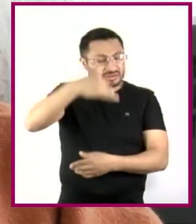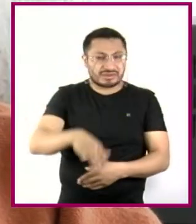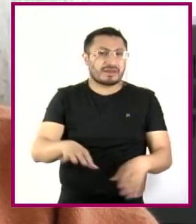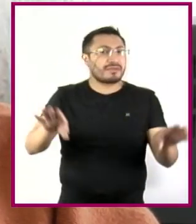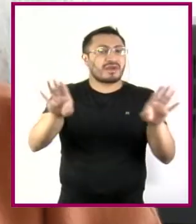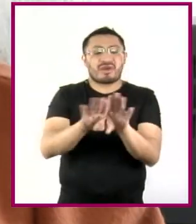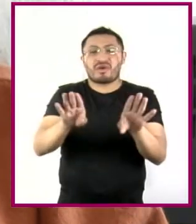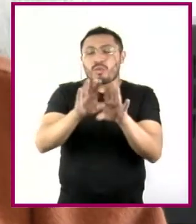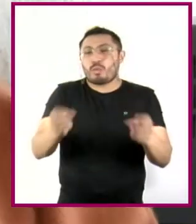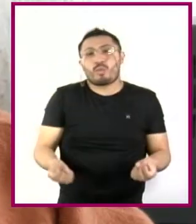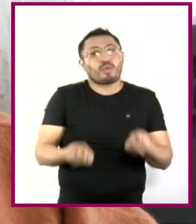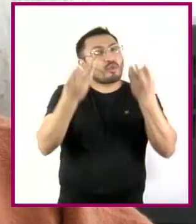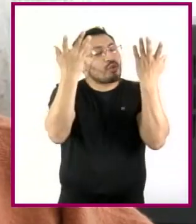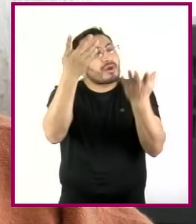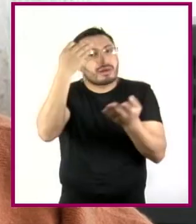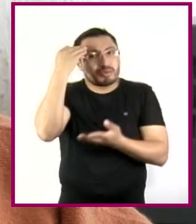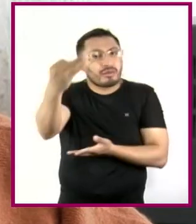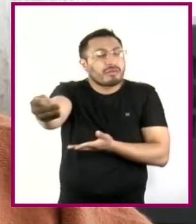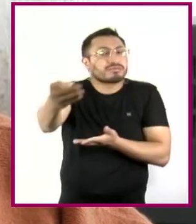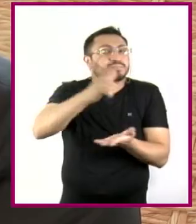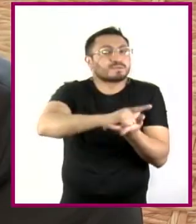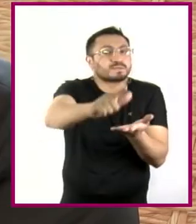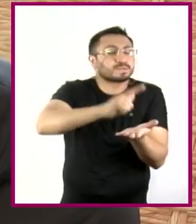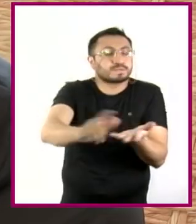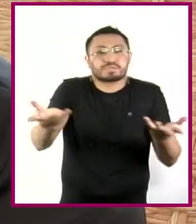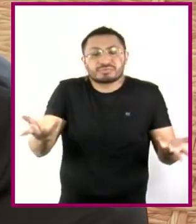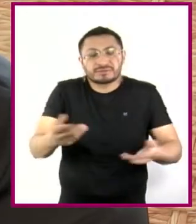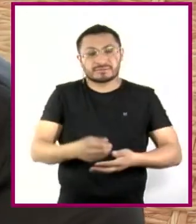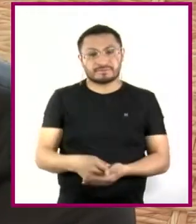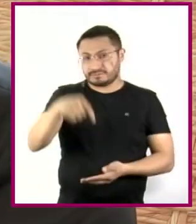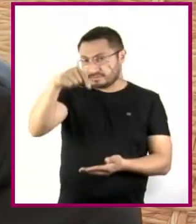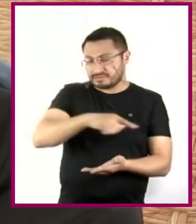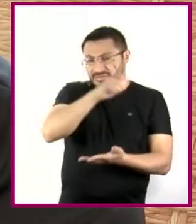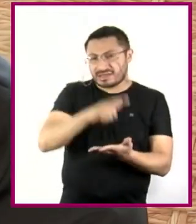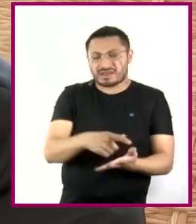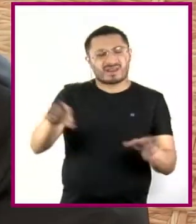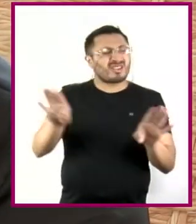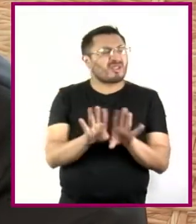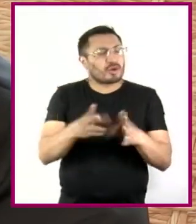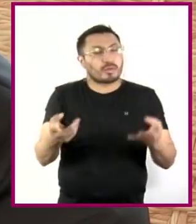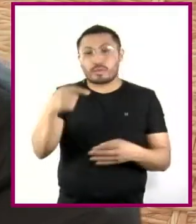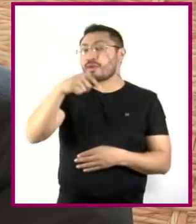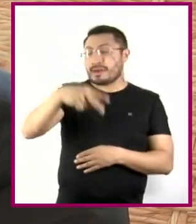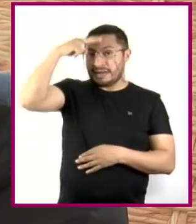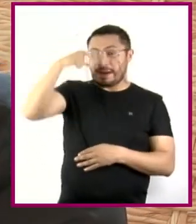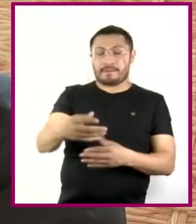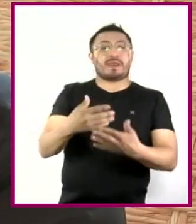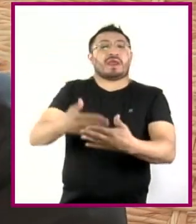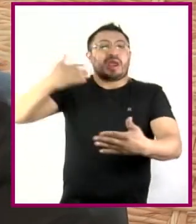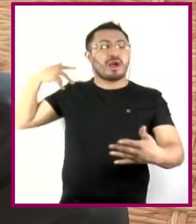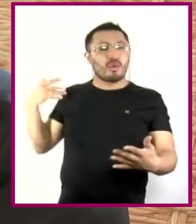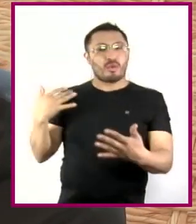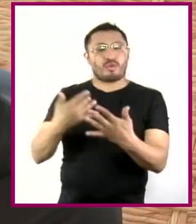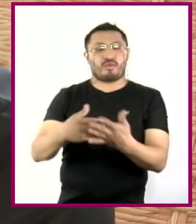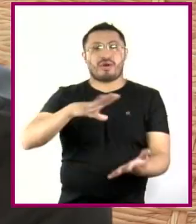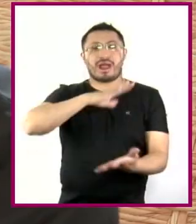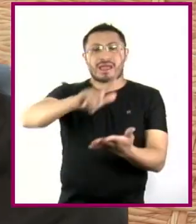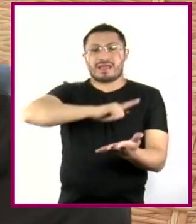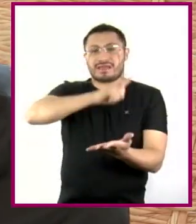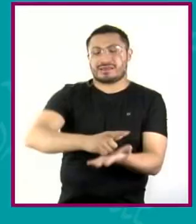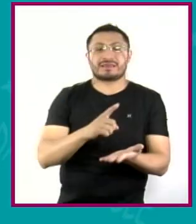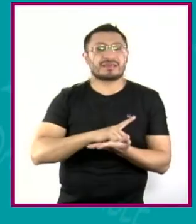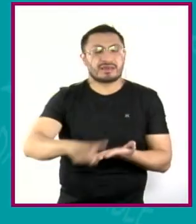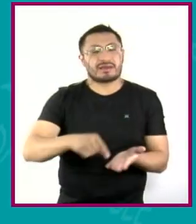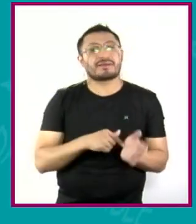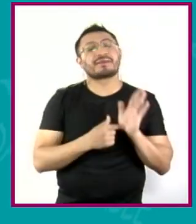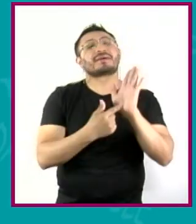¿Y legalmente cómo se tratan estos casos? En México, desde hace varias décadas, existe un principio de derecho que